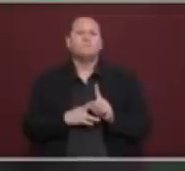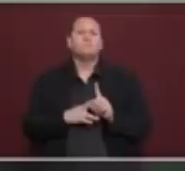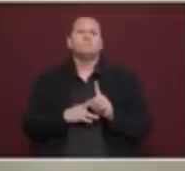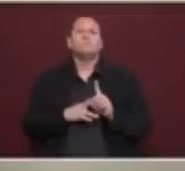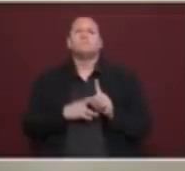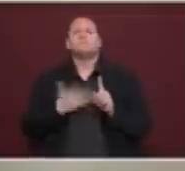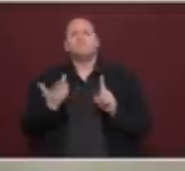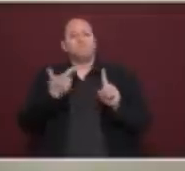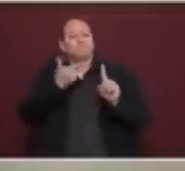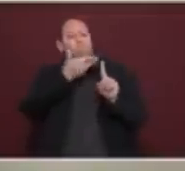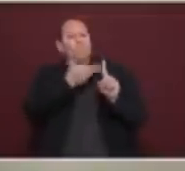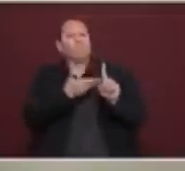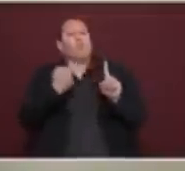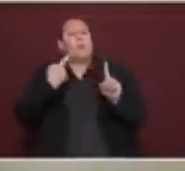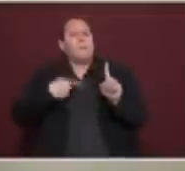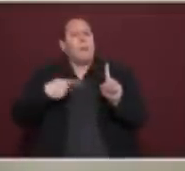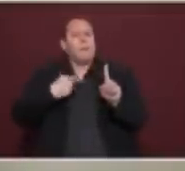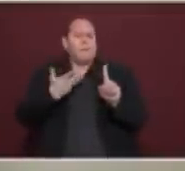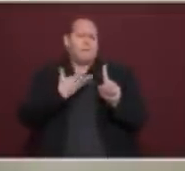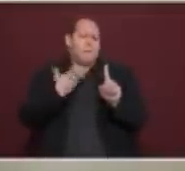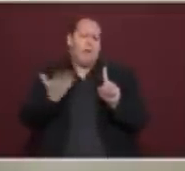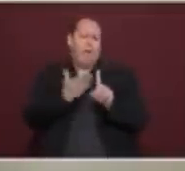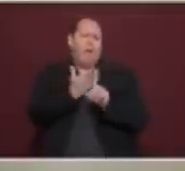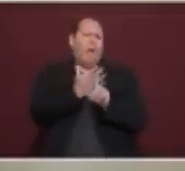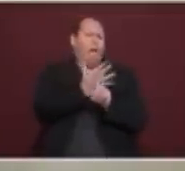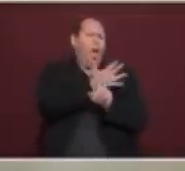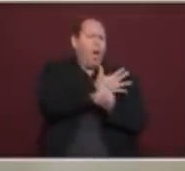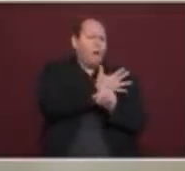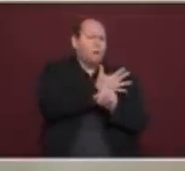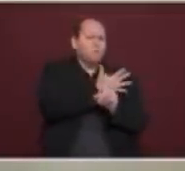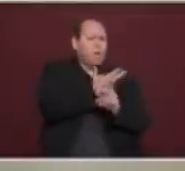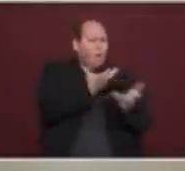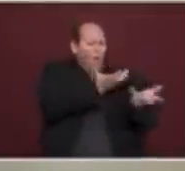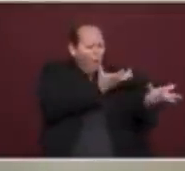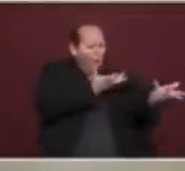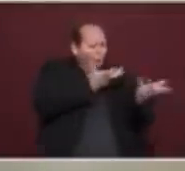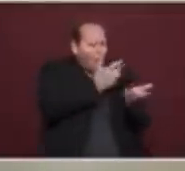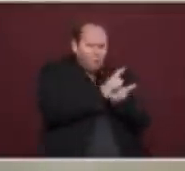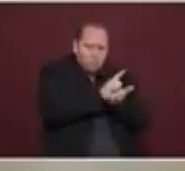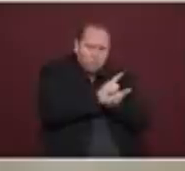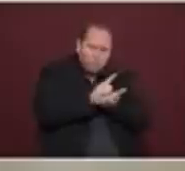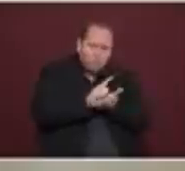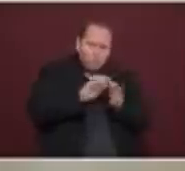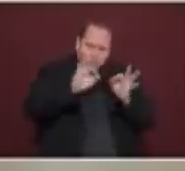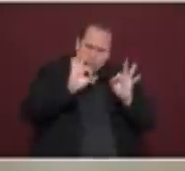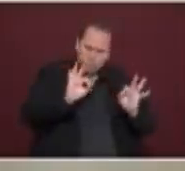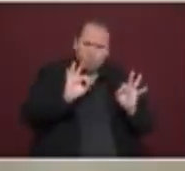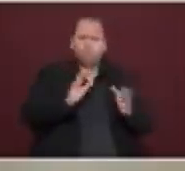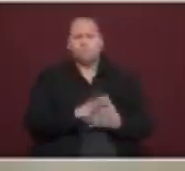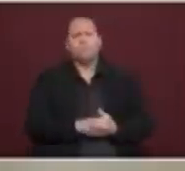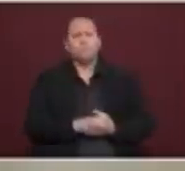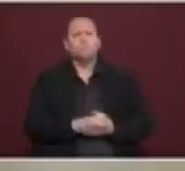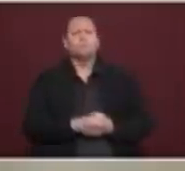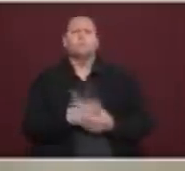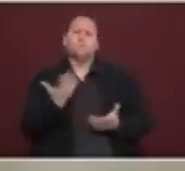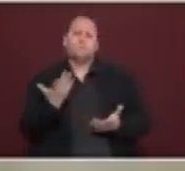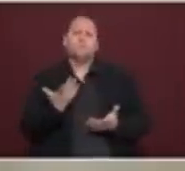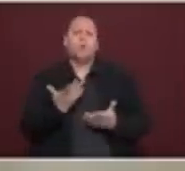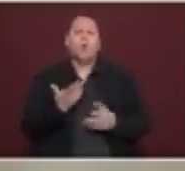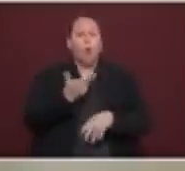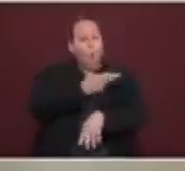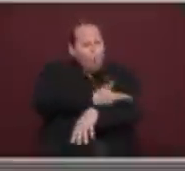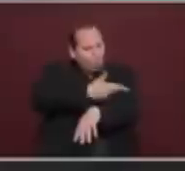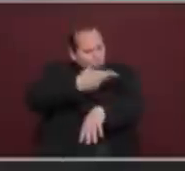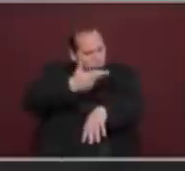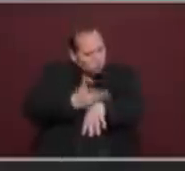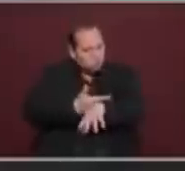tenga una trayectoria limpia de inobjetable honestidad